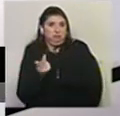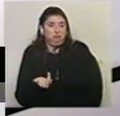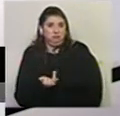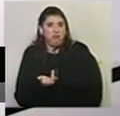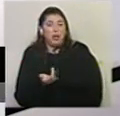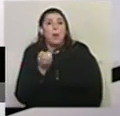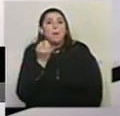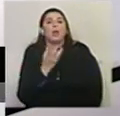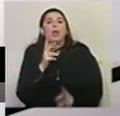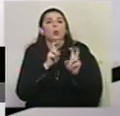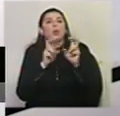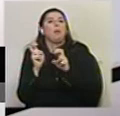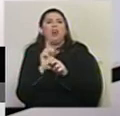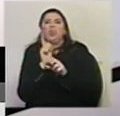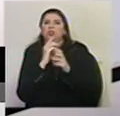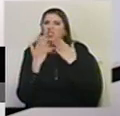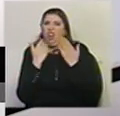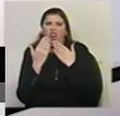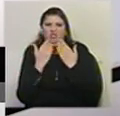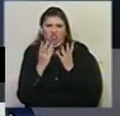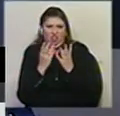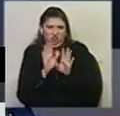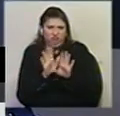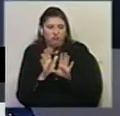que no se dice mucho. Hay un informe del 2010,